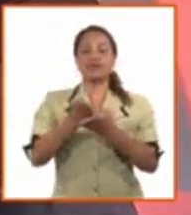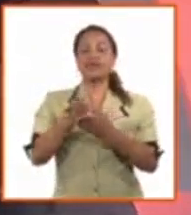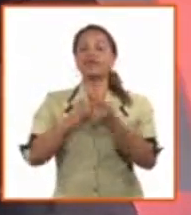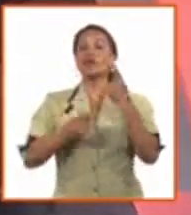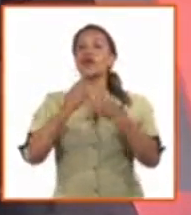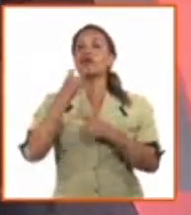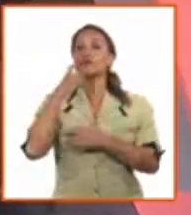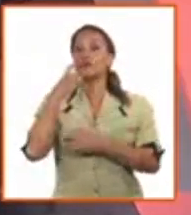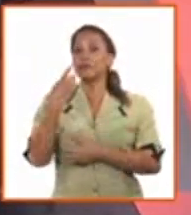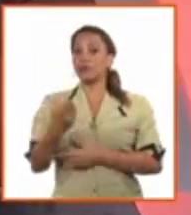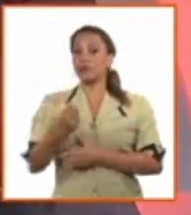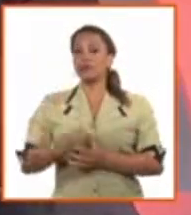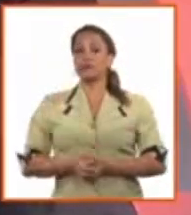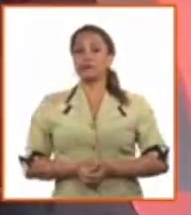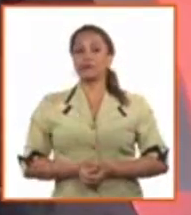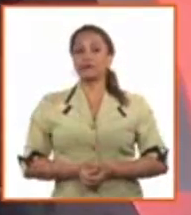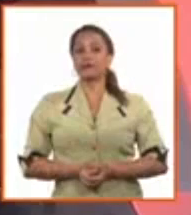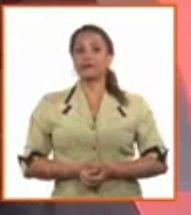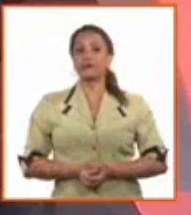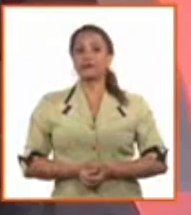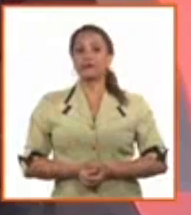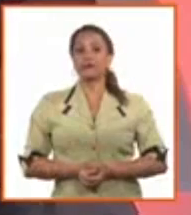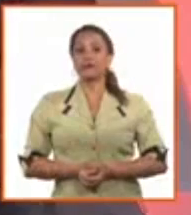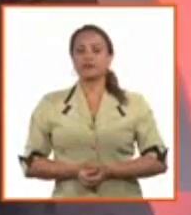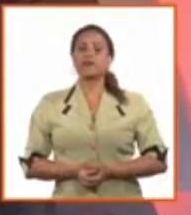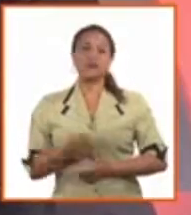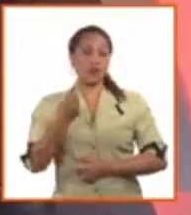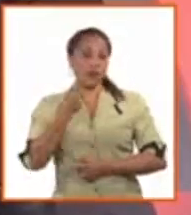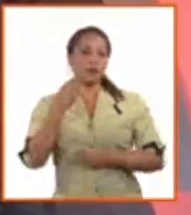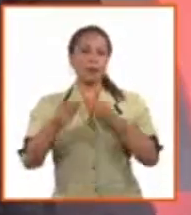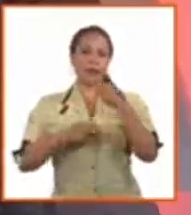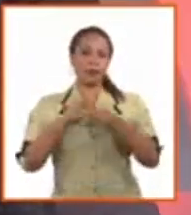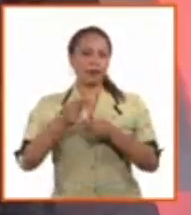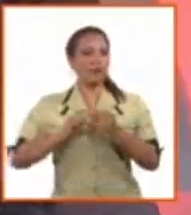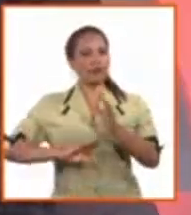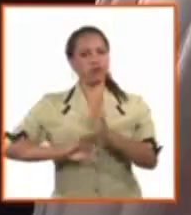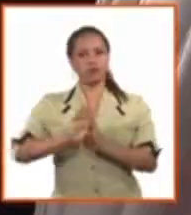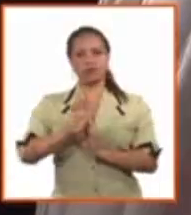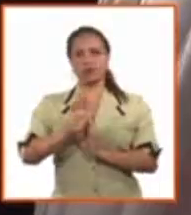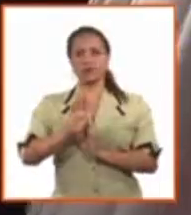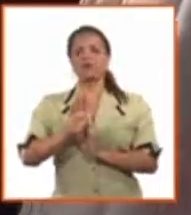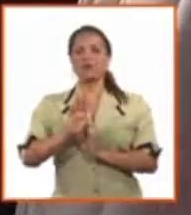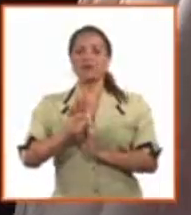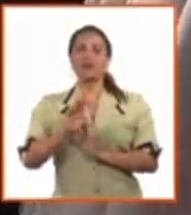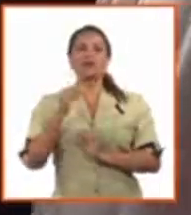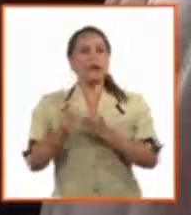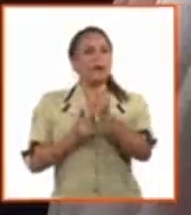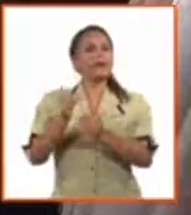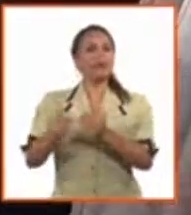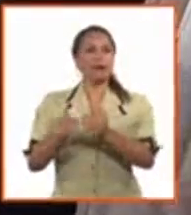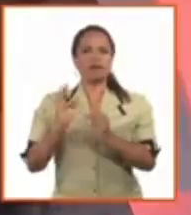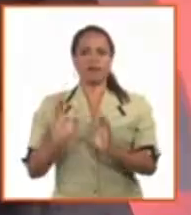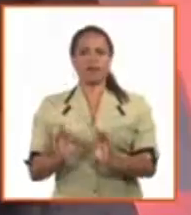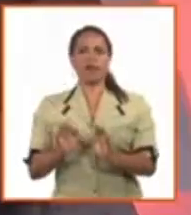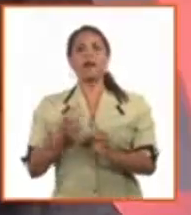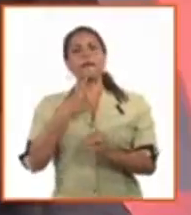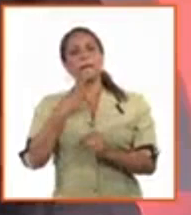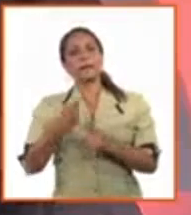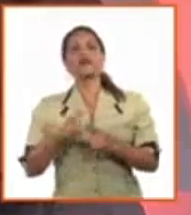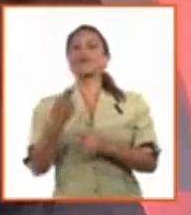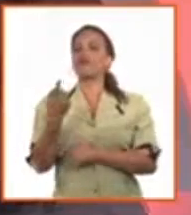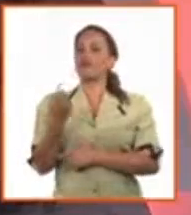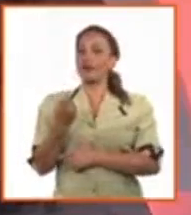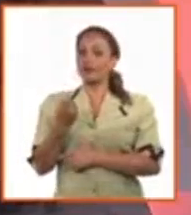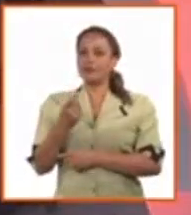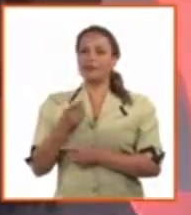es un elemento muy importante que yo creo que es nos queda mucho por hacer todavía para mover oscar los libros se ha avanzado muchísimo una colaboración